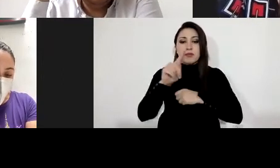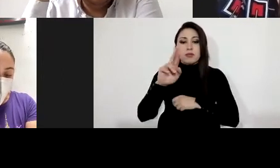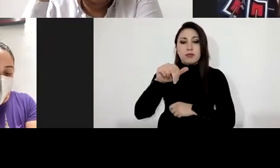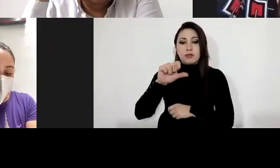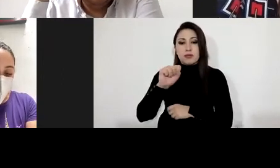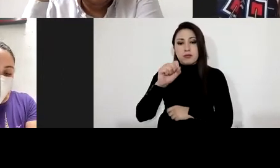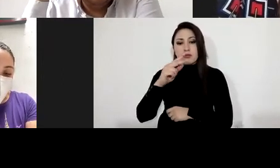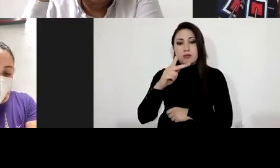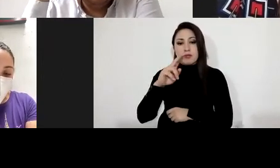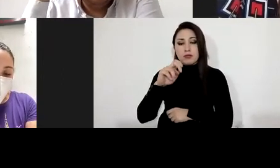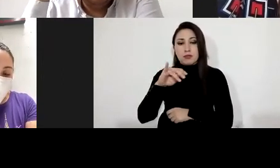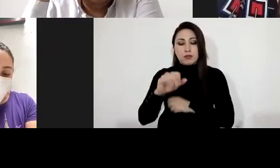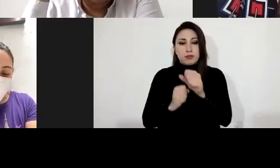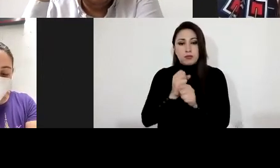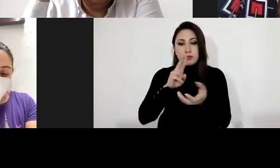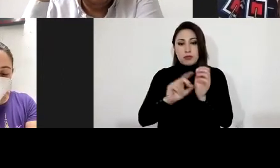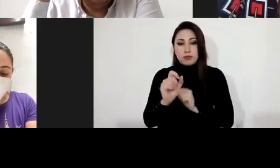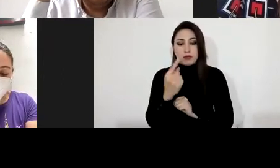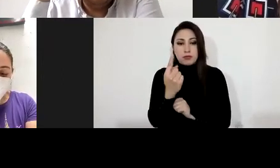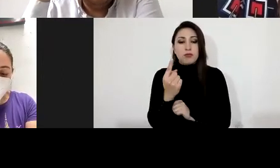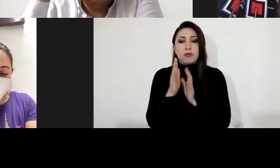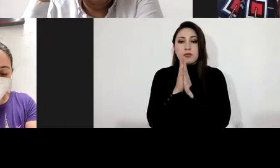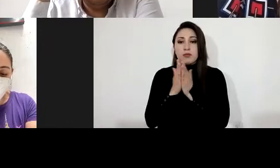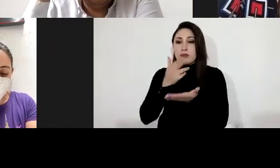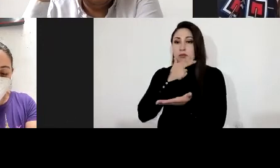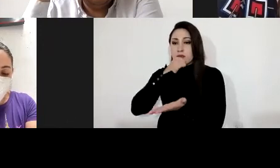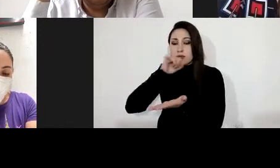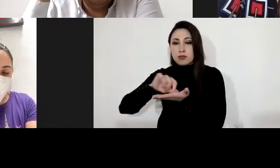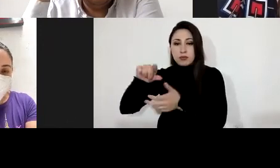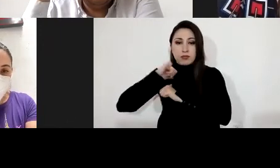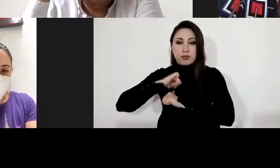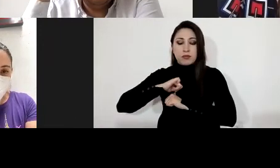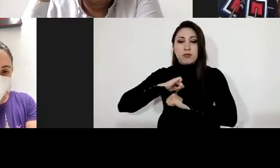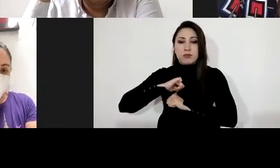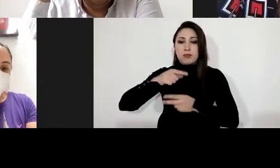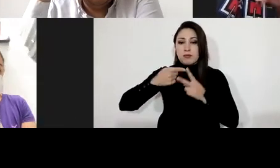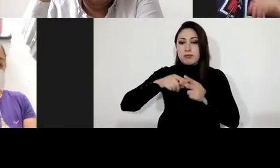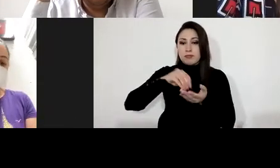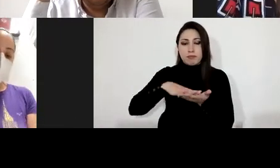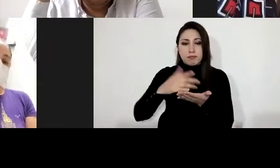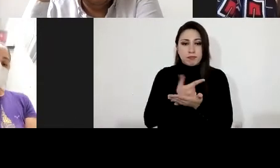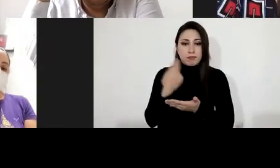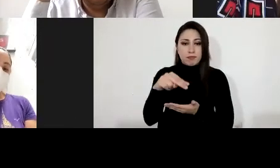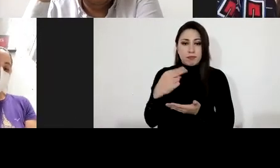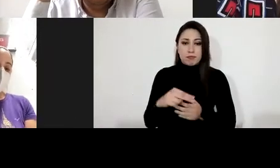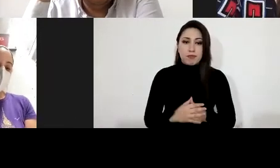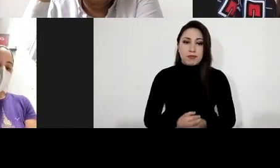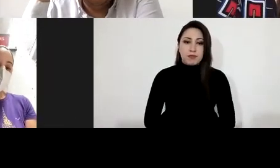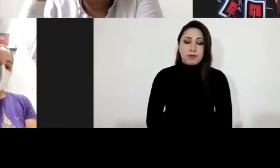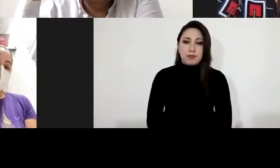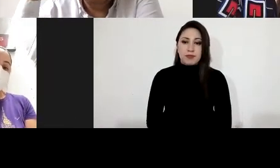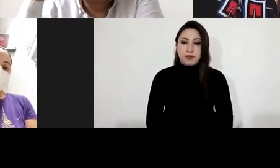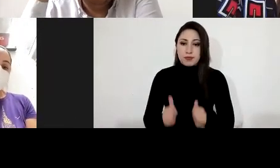2021. Solicito al secretario ejecutivo proceda a tomar asistencia. Con gusto,